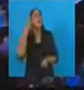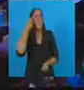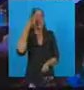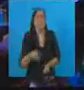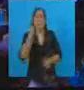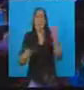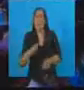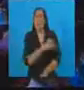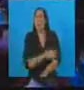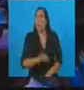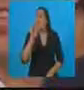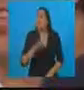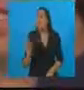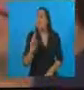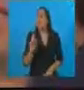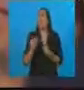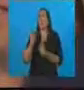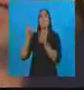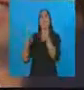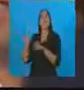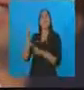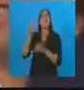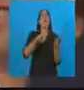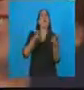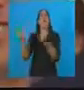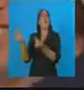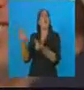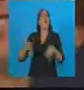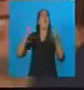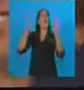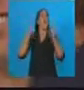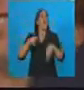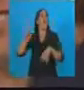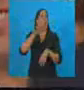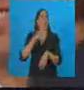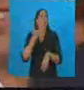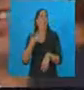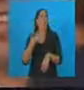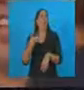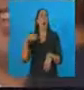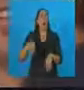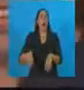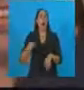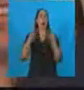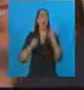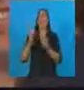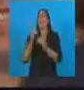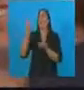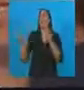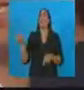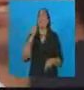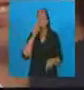Porque me dicen, porque que van a los shoppings, que las señoras que por ahí no les gustó mucho, también compran con Ahora 12 en muchos